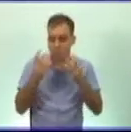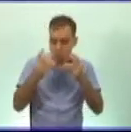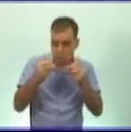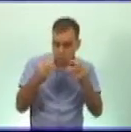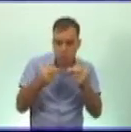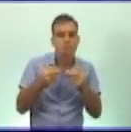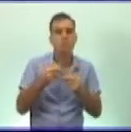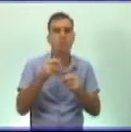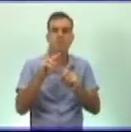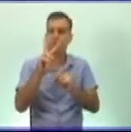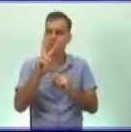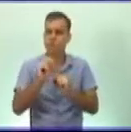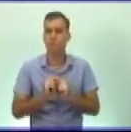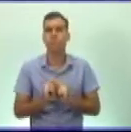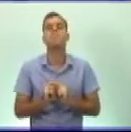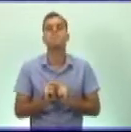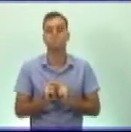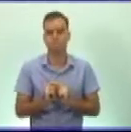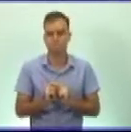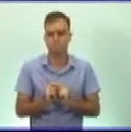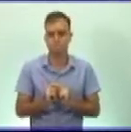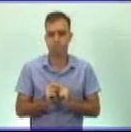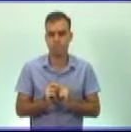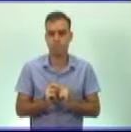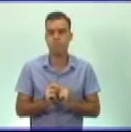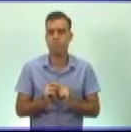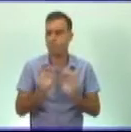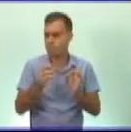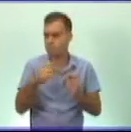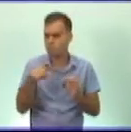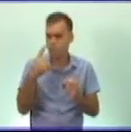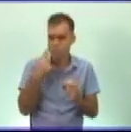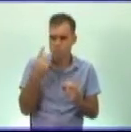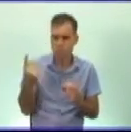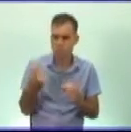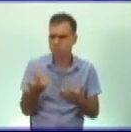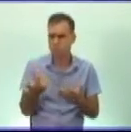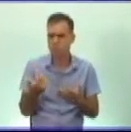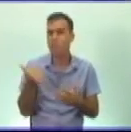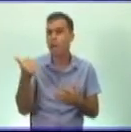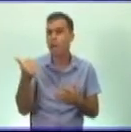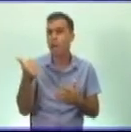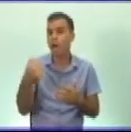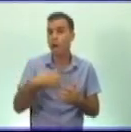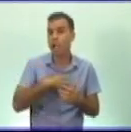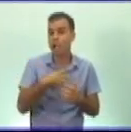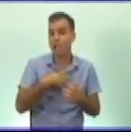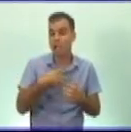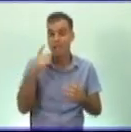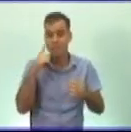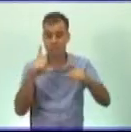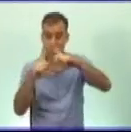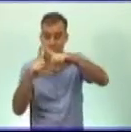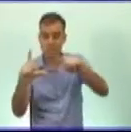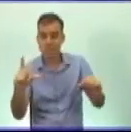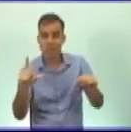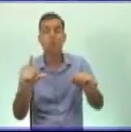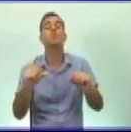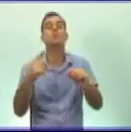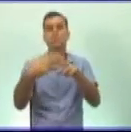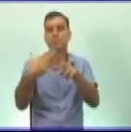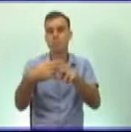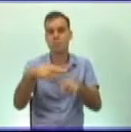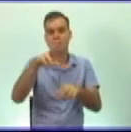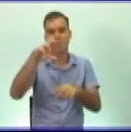Ajá. También tenemos en cuenta, ¿verdad?, que ahí hemos obtenido un triángulo rectángulo. ¿Por qué? Porque el cilindro